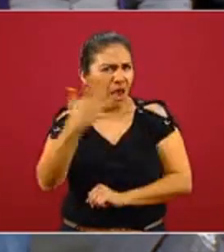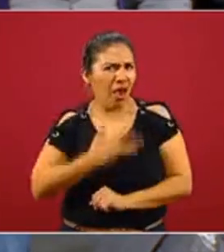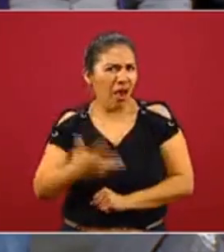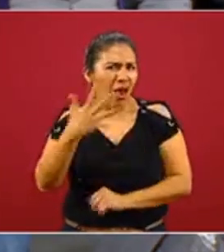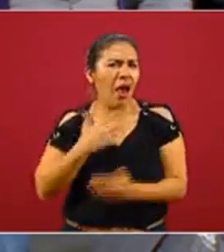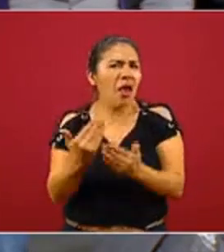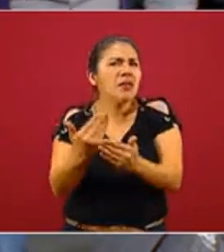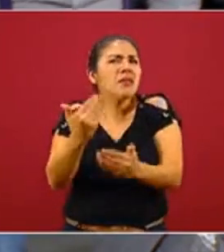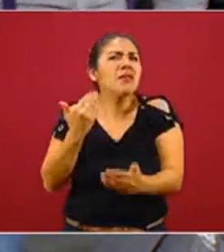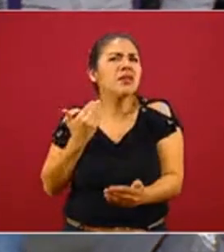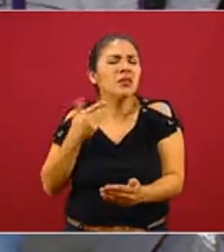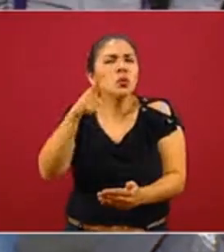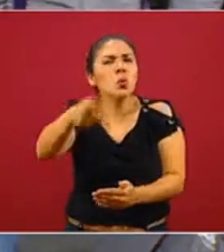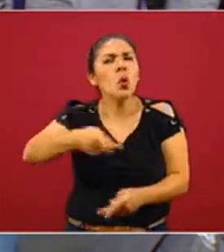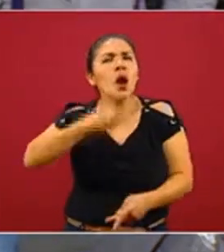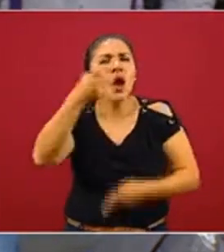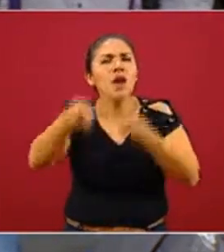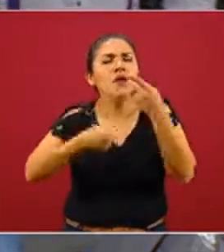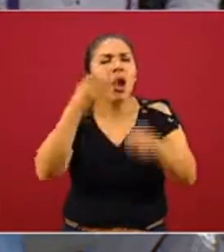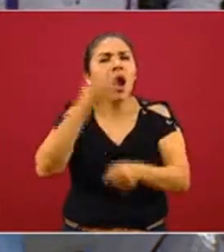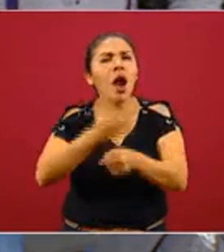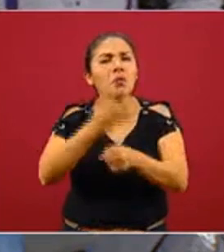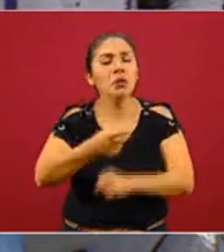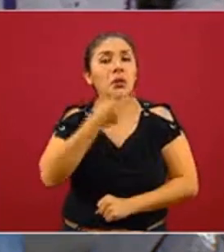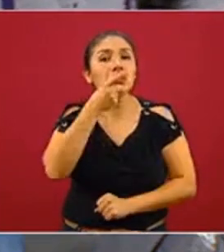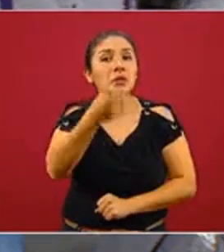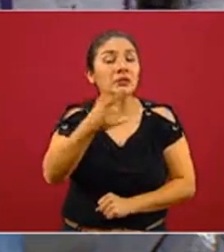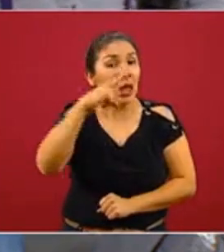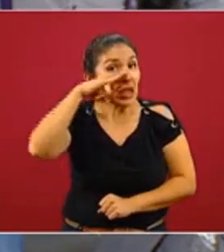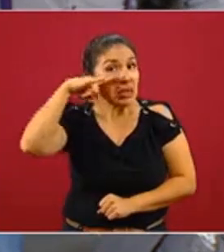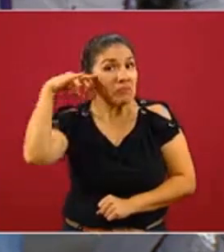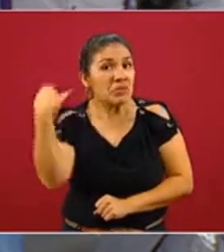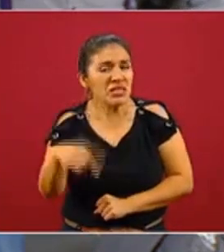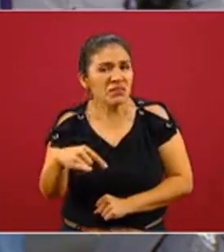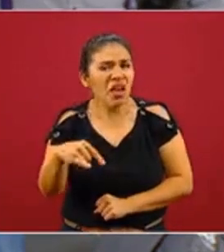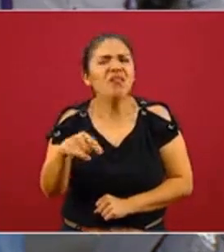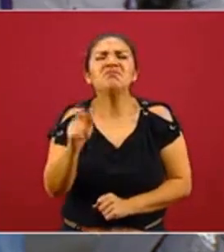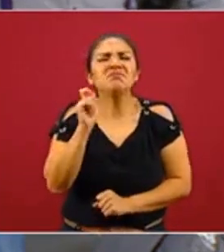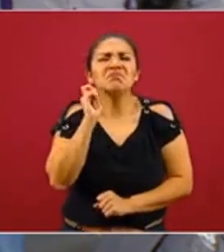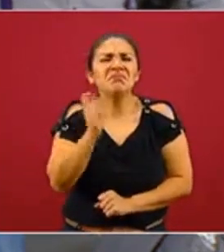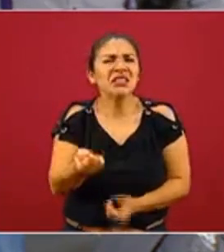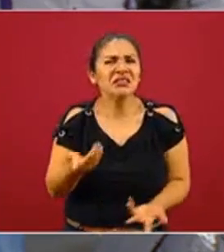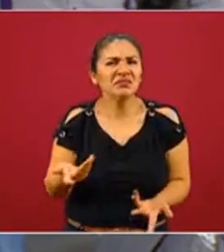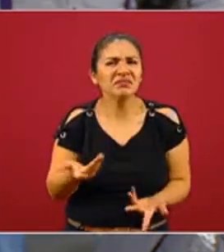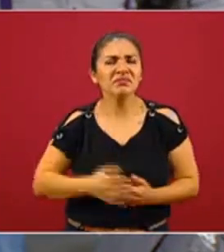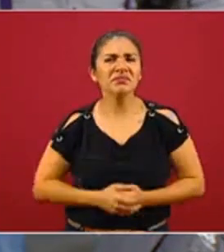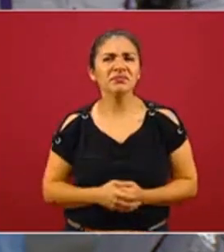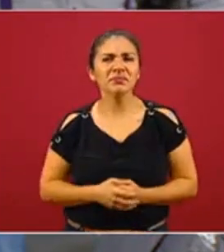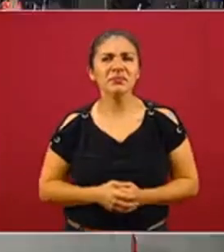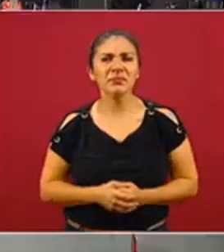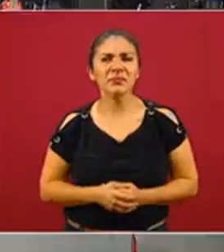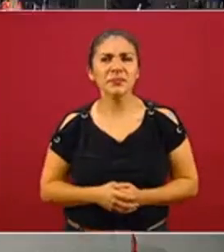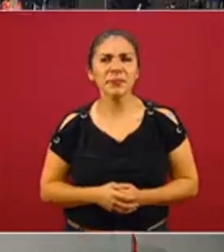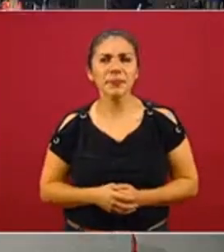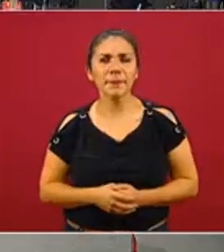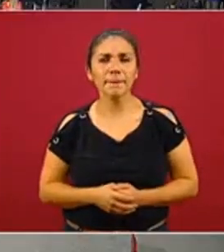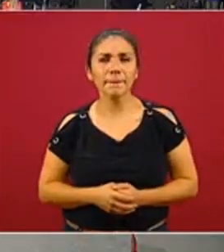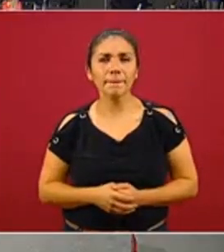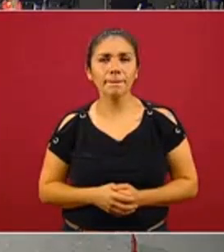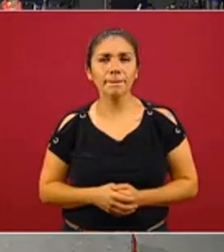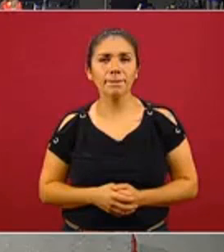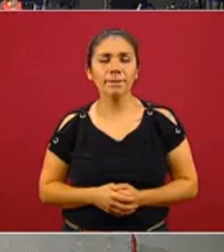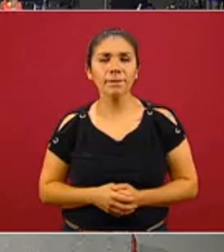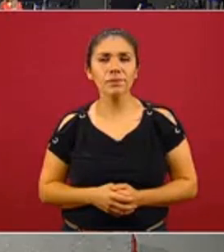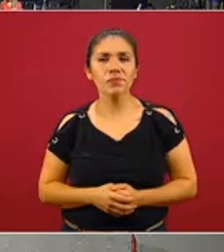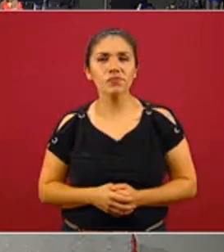¿A qué se refieren exactamente cuando hablan de esta invisibilidad en la pandemia en los niños? Gracias. Le pido a